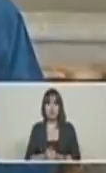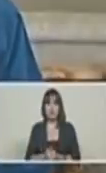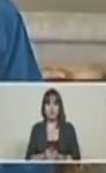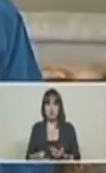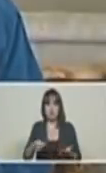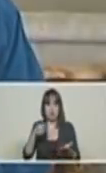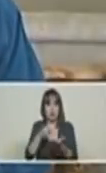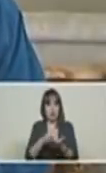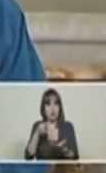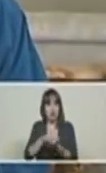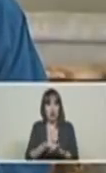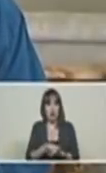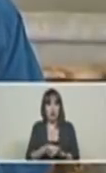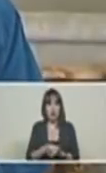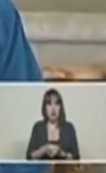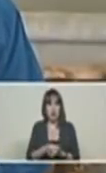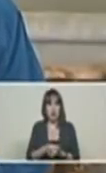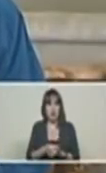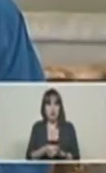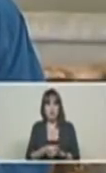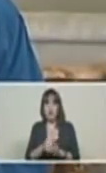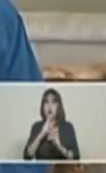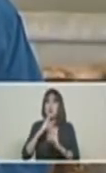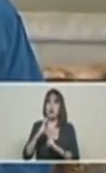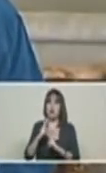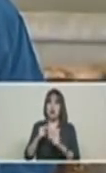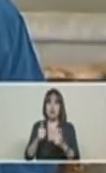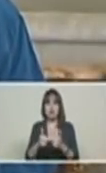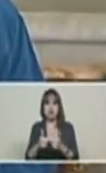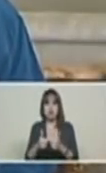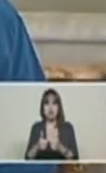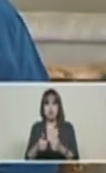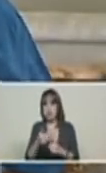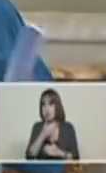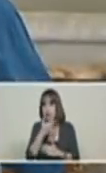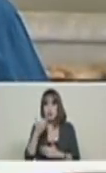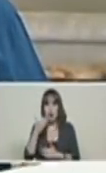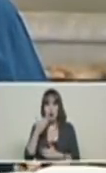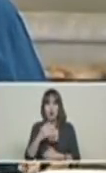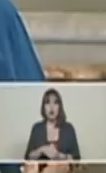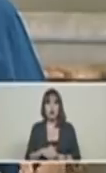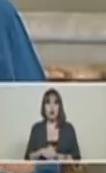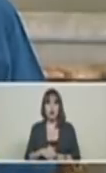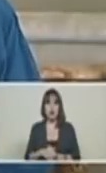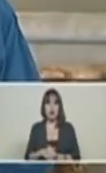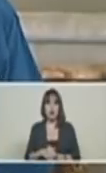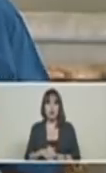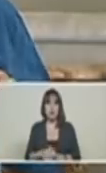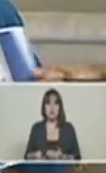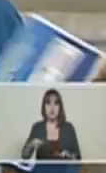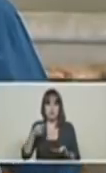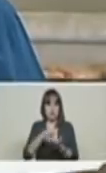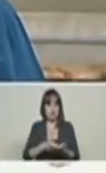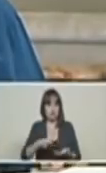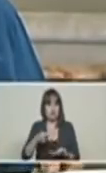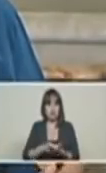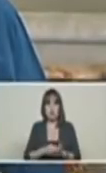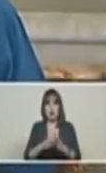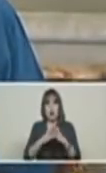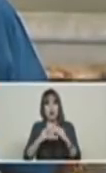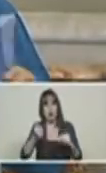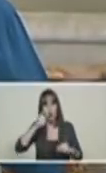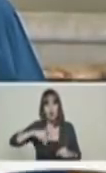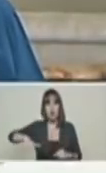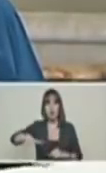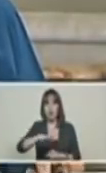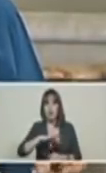ofertas que resulten muy beneficiosas, muy gananciosas para nuestro pueblo. Eso es